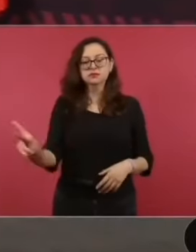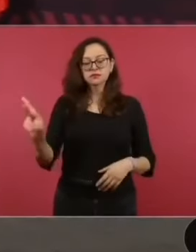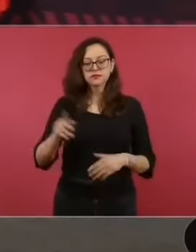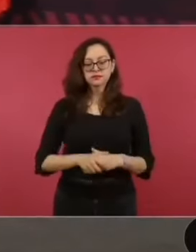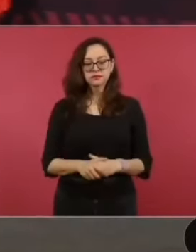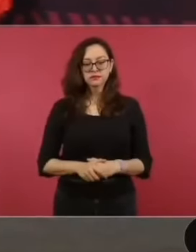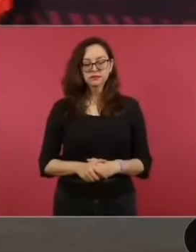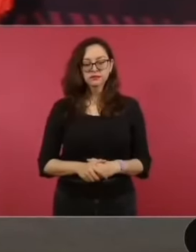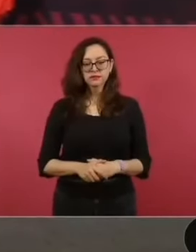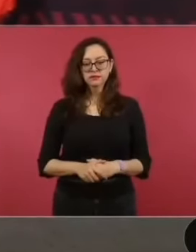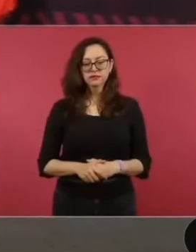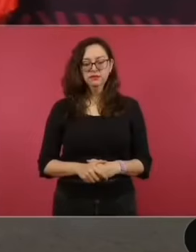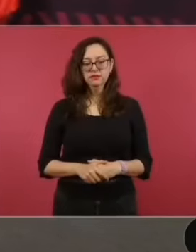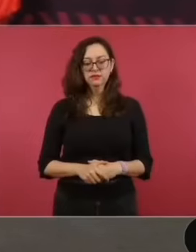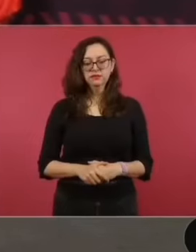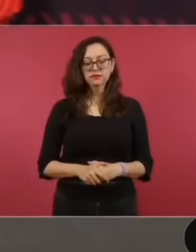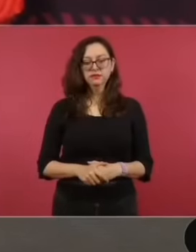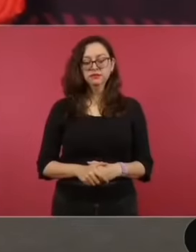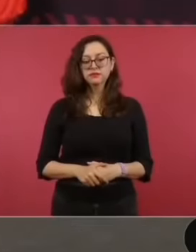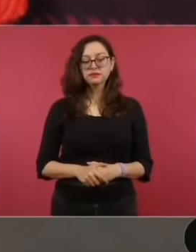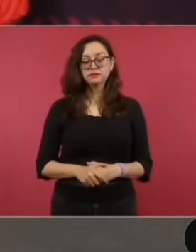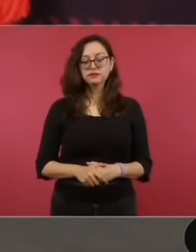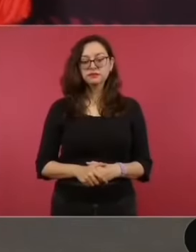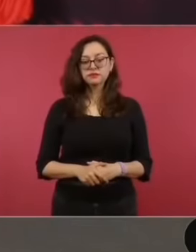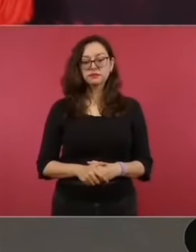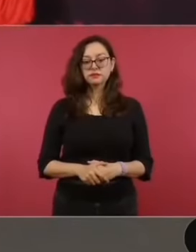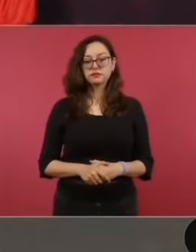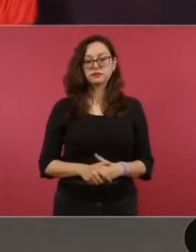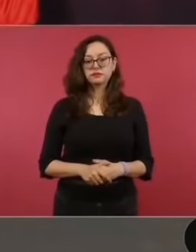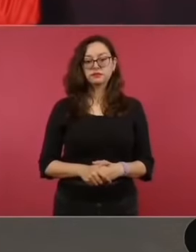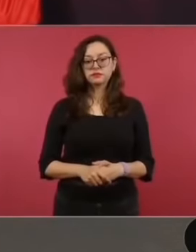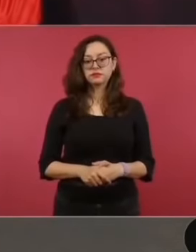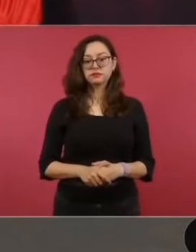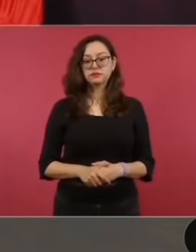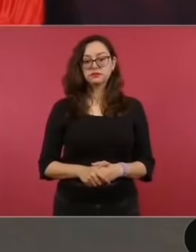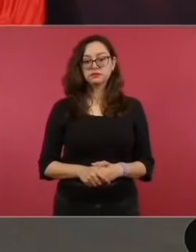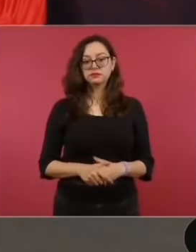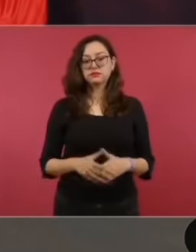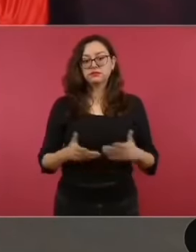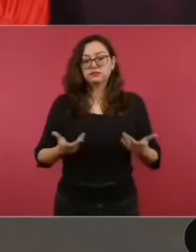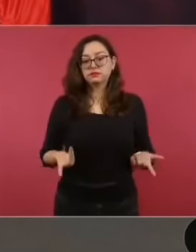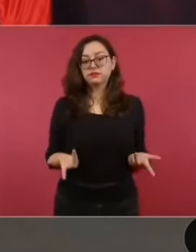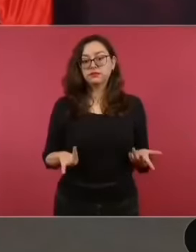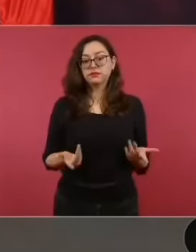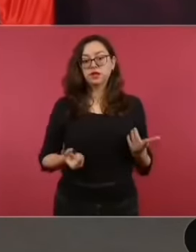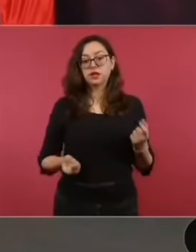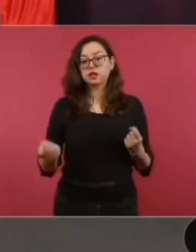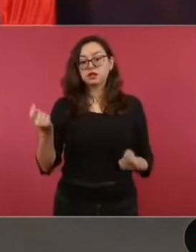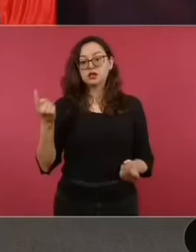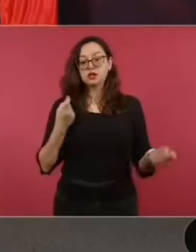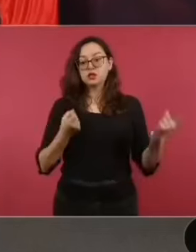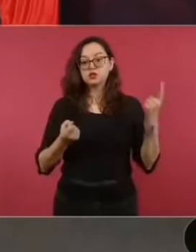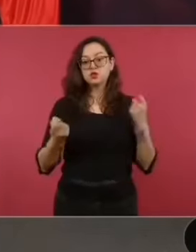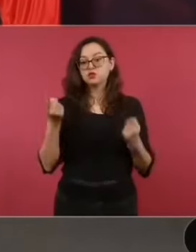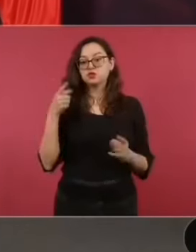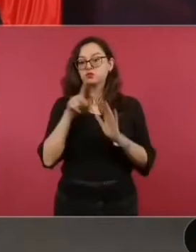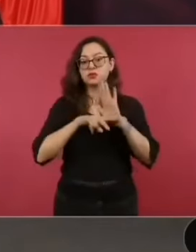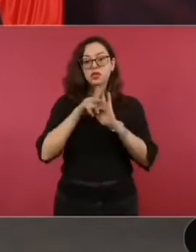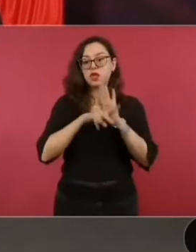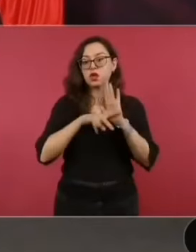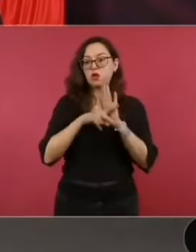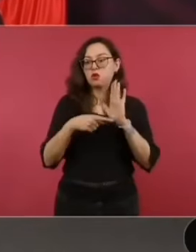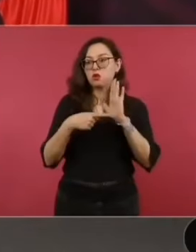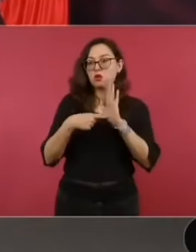Muchos no lo vieron. Vamos a verlo del video para